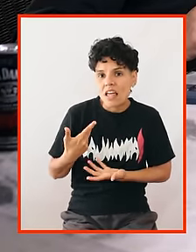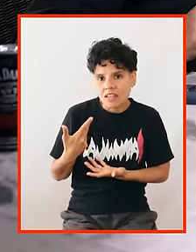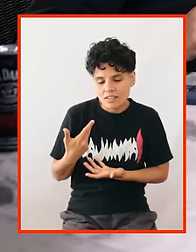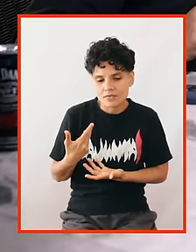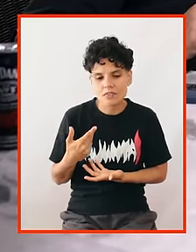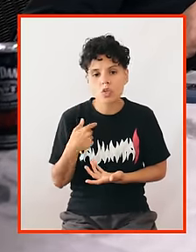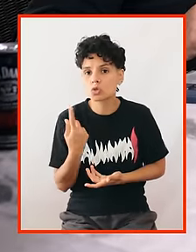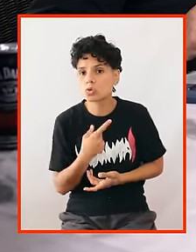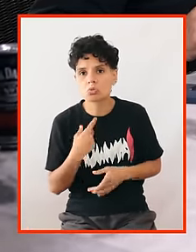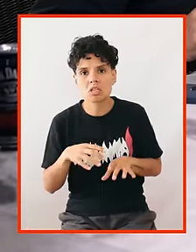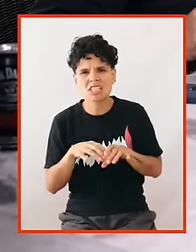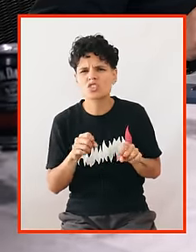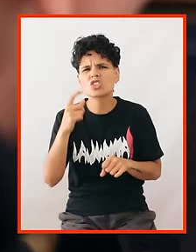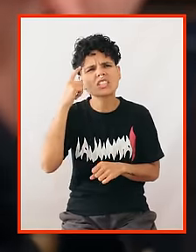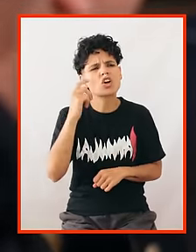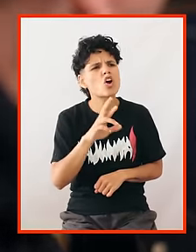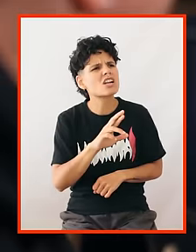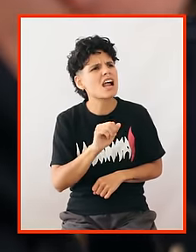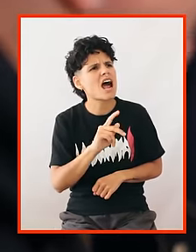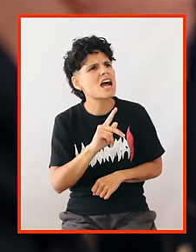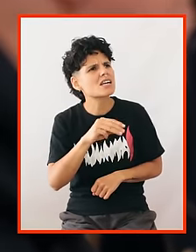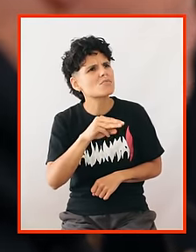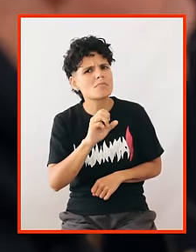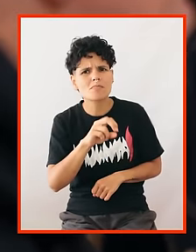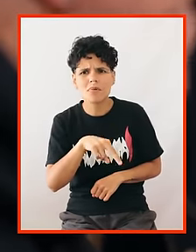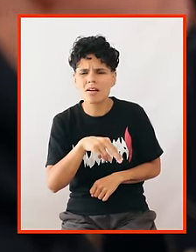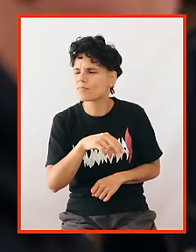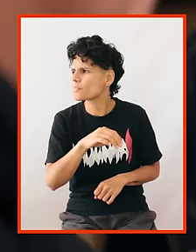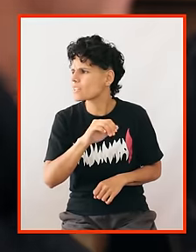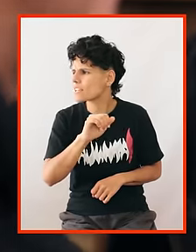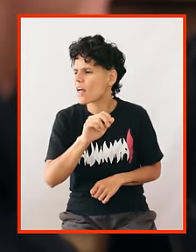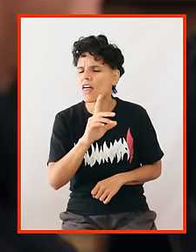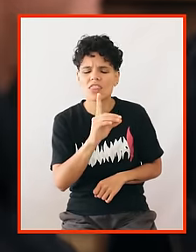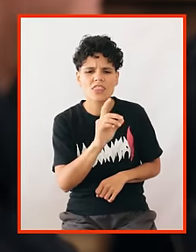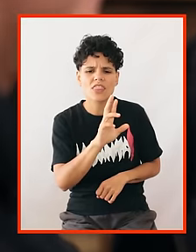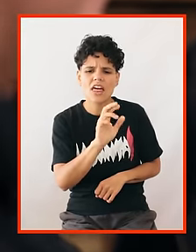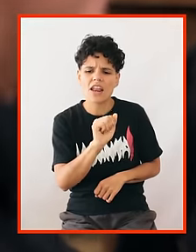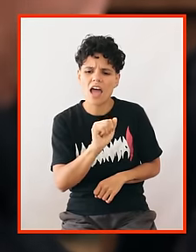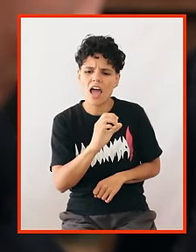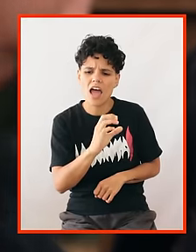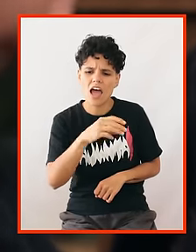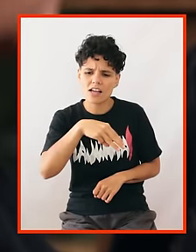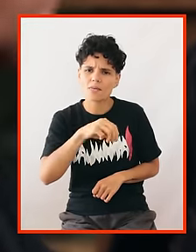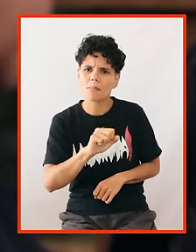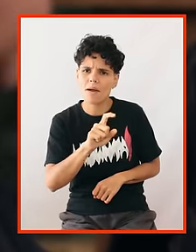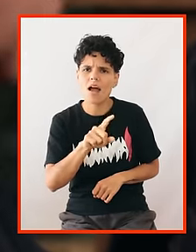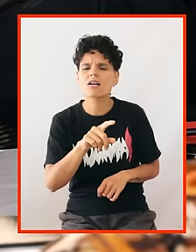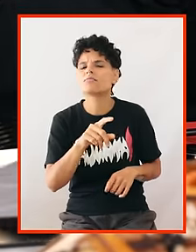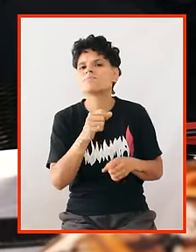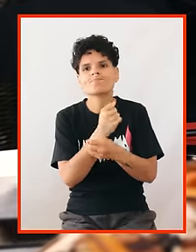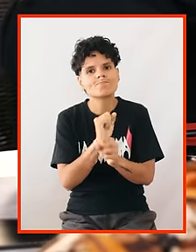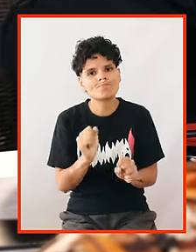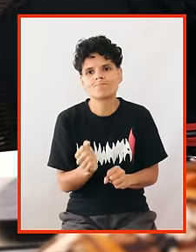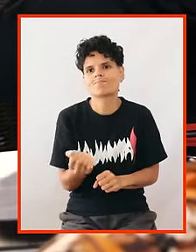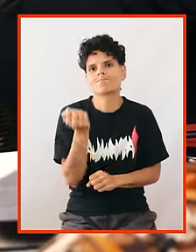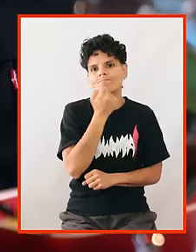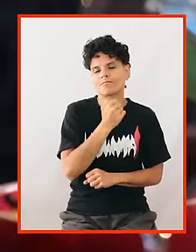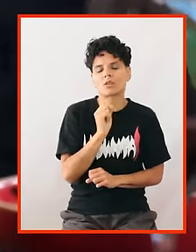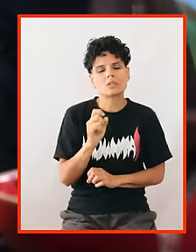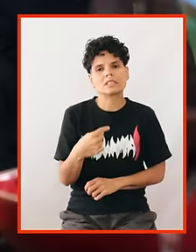los cabros ahí siempre listos? Creo que Dracma. ¿Dracma? Sí, sí, sí. Dracma. Se cayó Dracma y... ¿Alvarito más